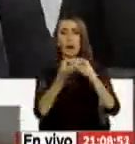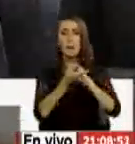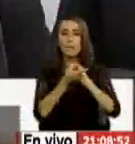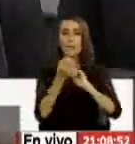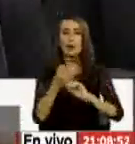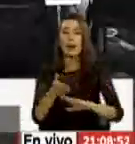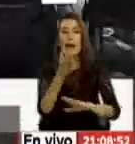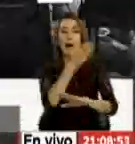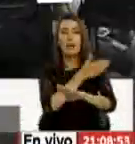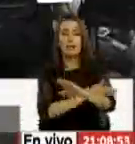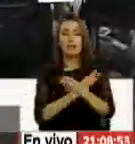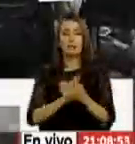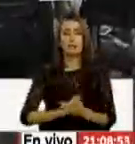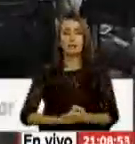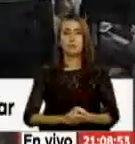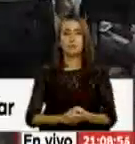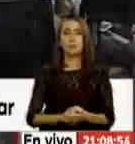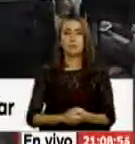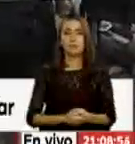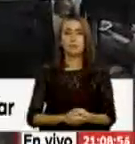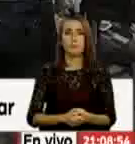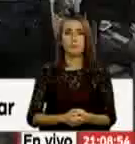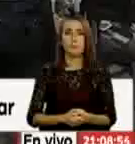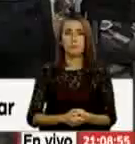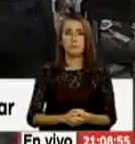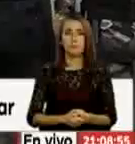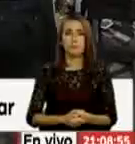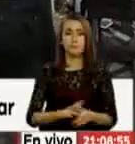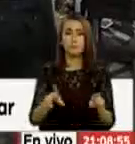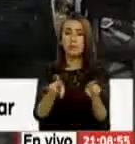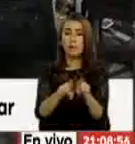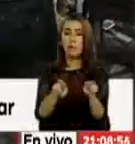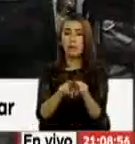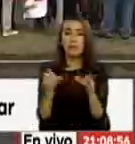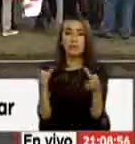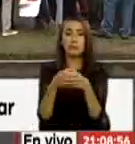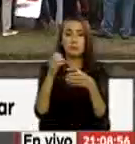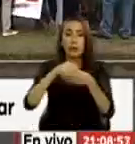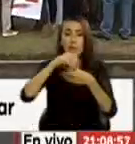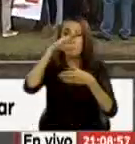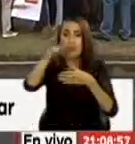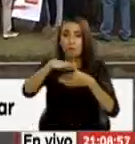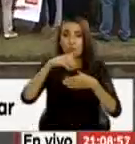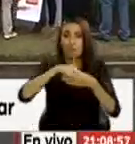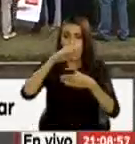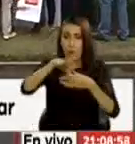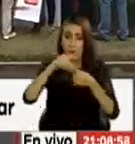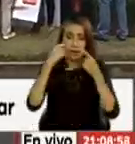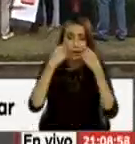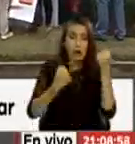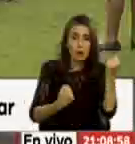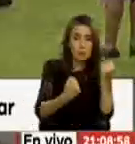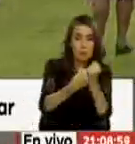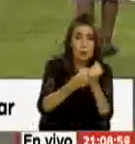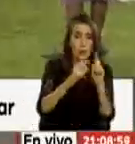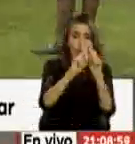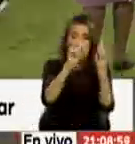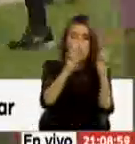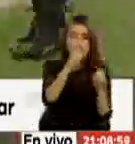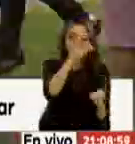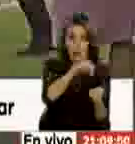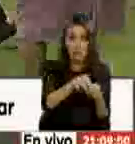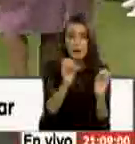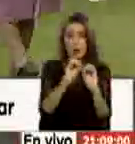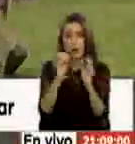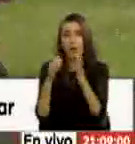el 2015. Las mismas se evidenciaron en los exteriores del organismo constitucional, donde los argumentos y palabras quedaron de